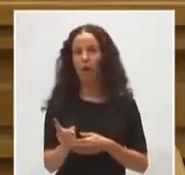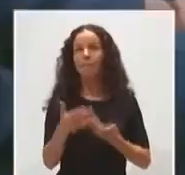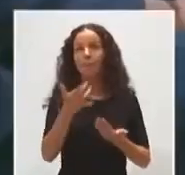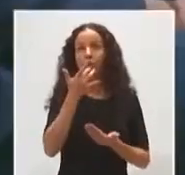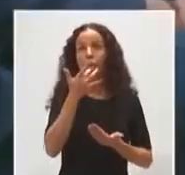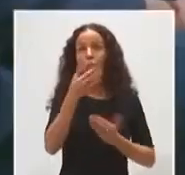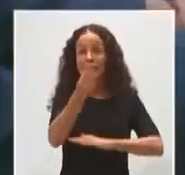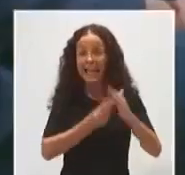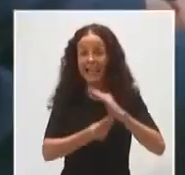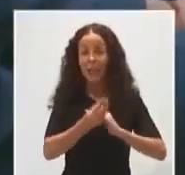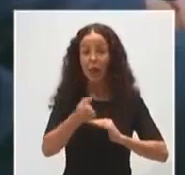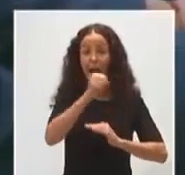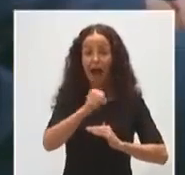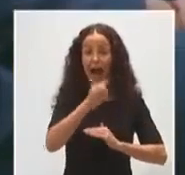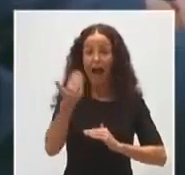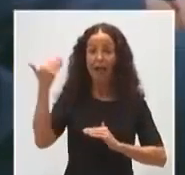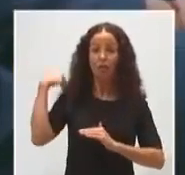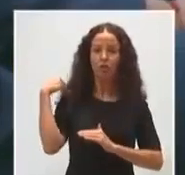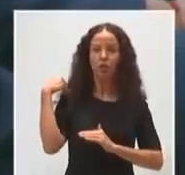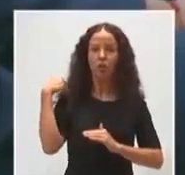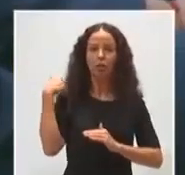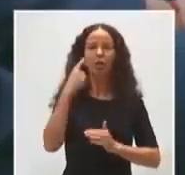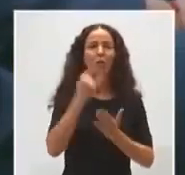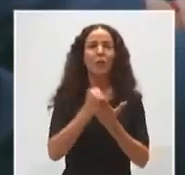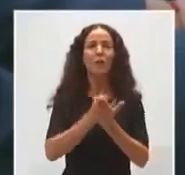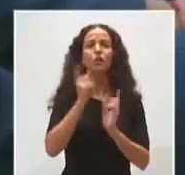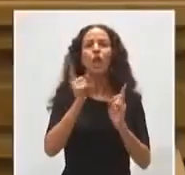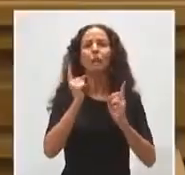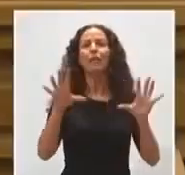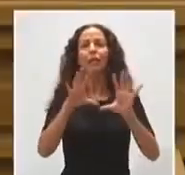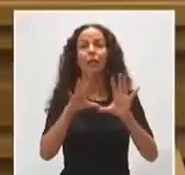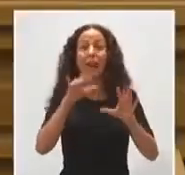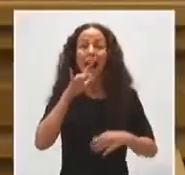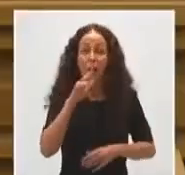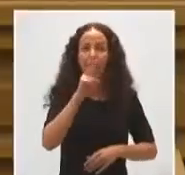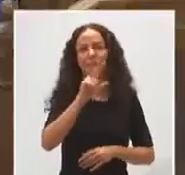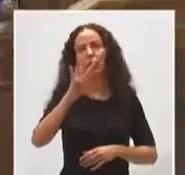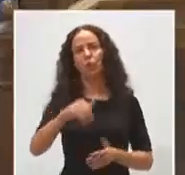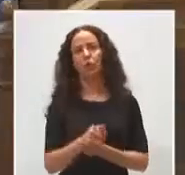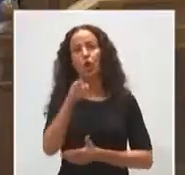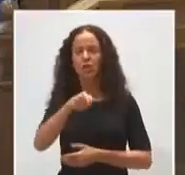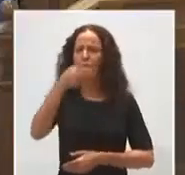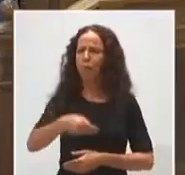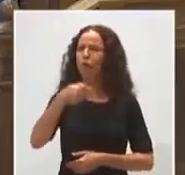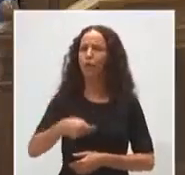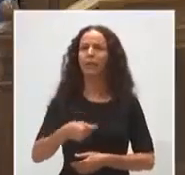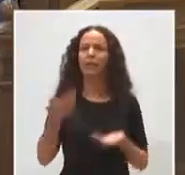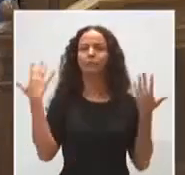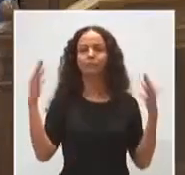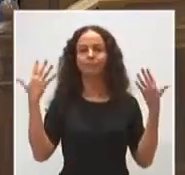hace unos años sólo lo hubieran puesto 10 ahora 24 es importante es importante es